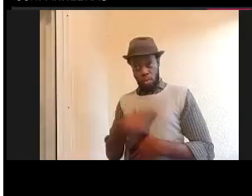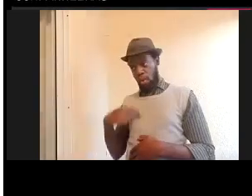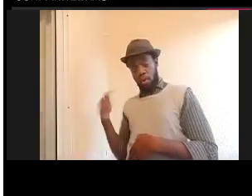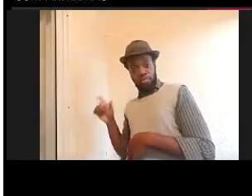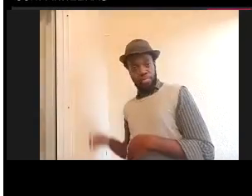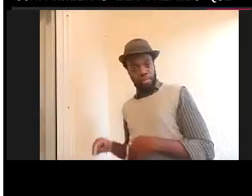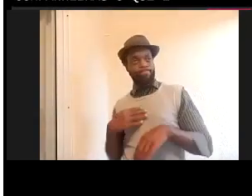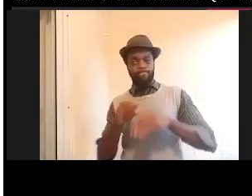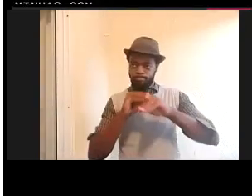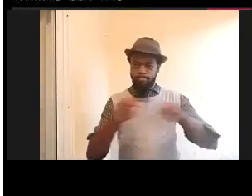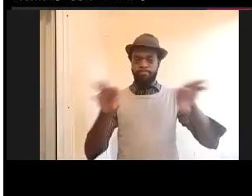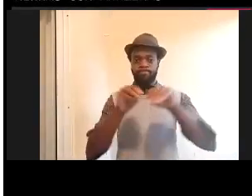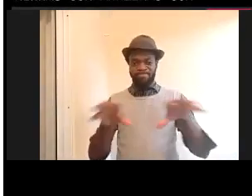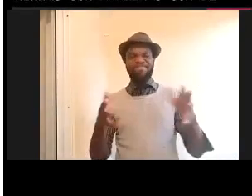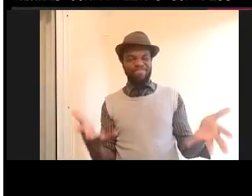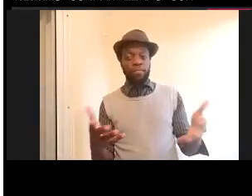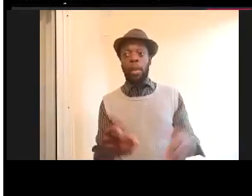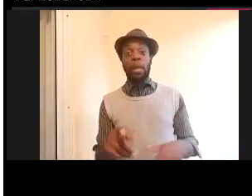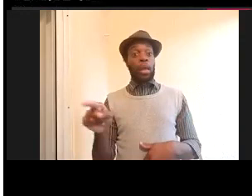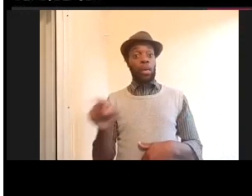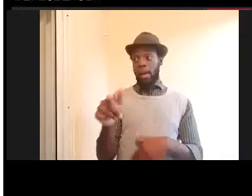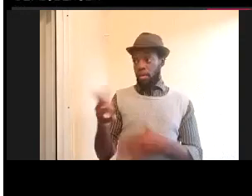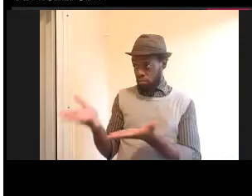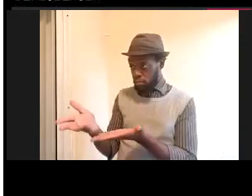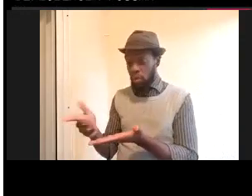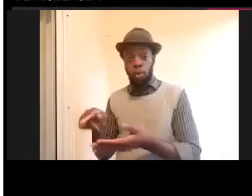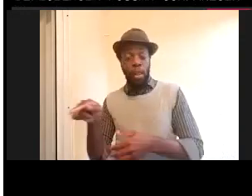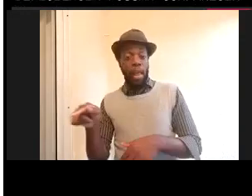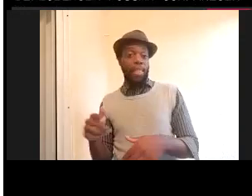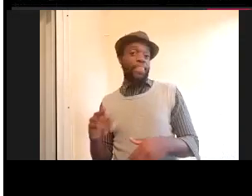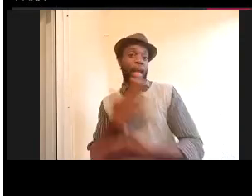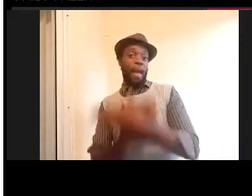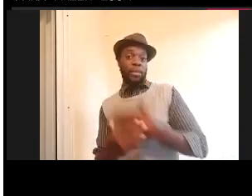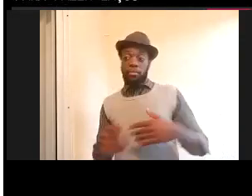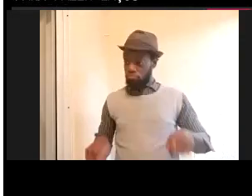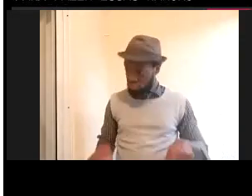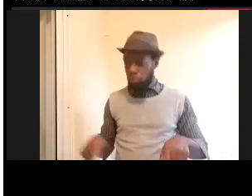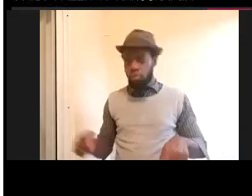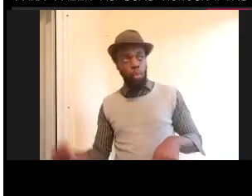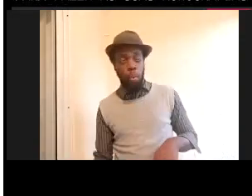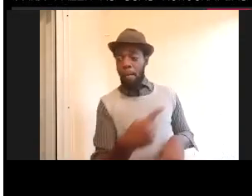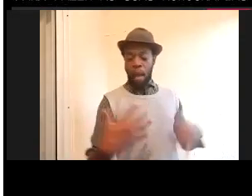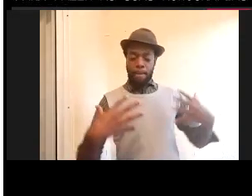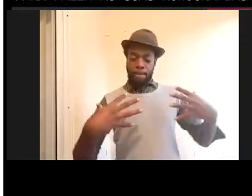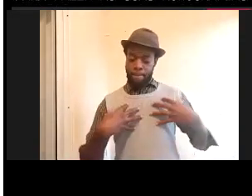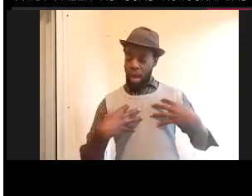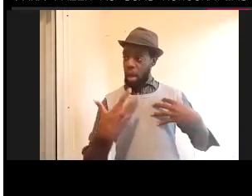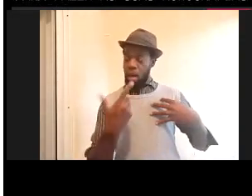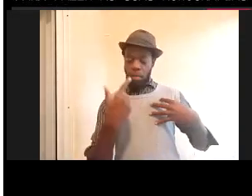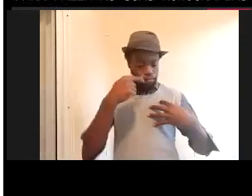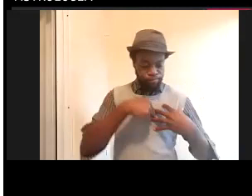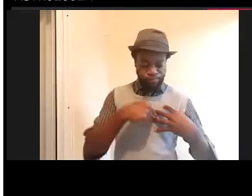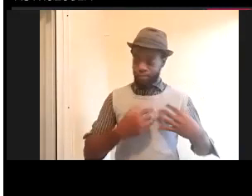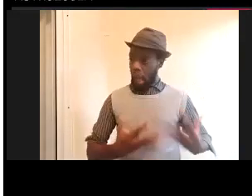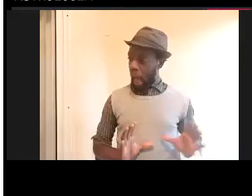discapacidad asistieran a realizarse sus mamografías, a realizarse sus citologías, y muchas de ellas